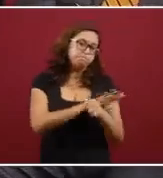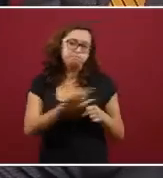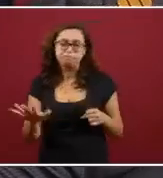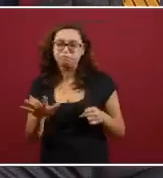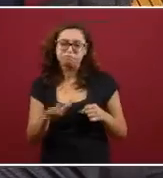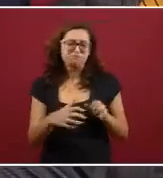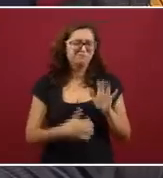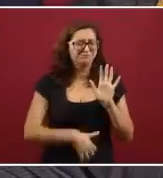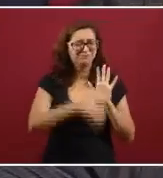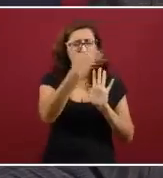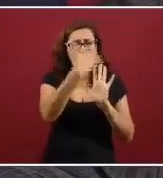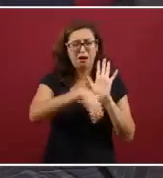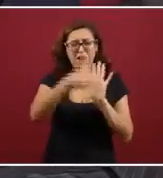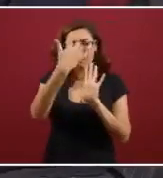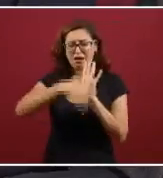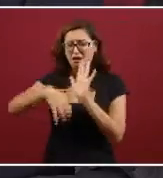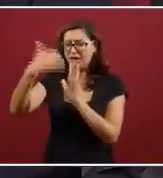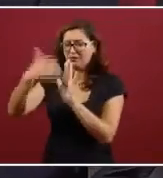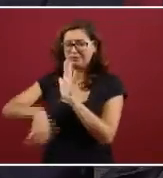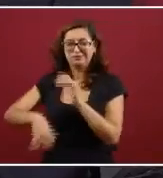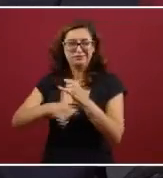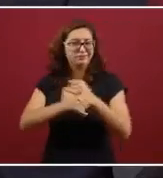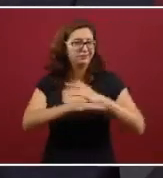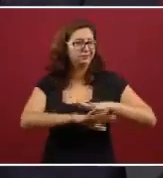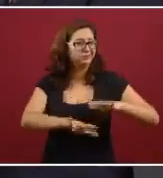las columnas. Hagan